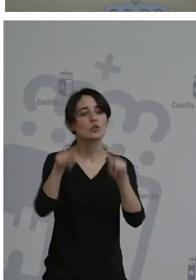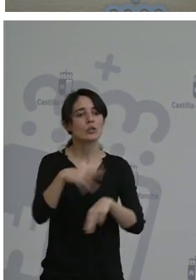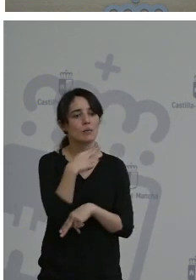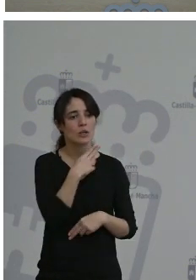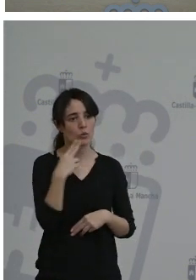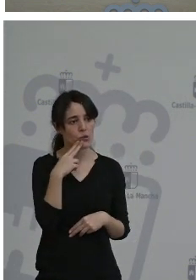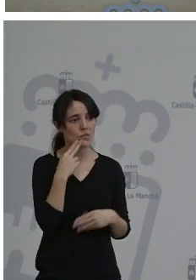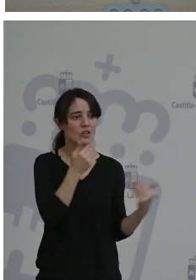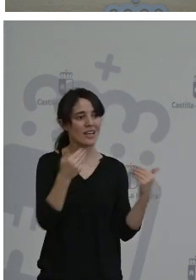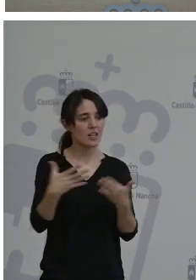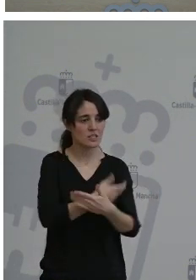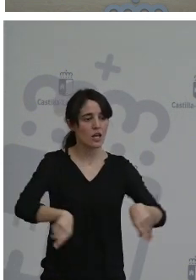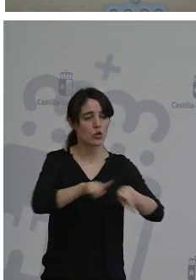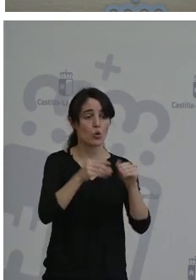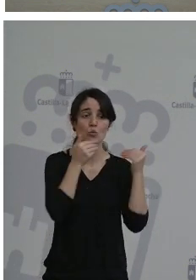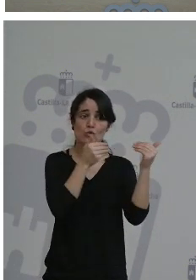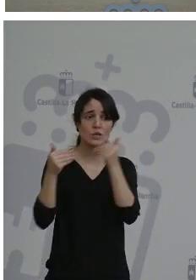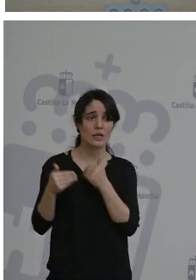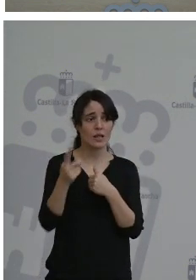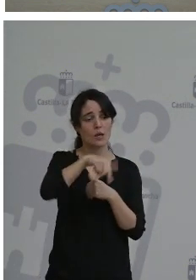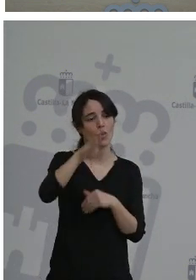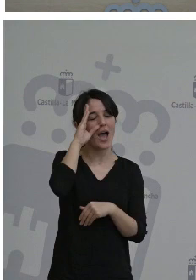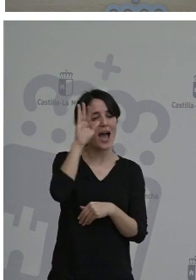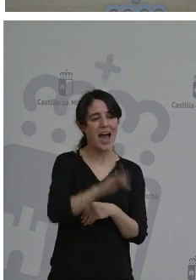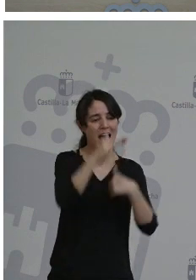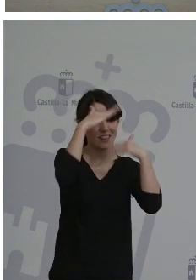parte de todos. Así que muchísimas gracias por vuestra atención.